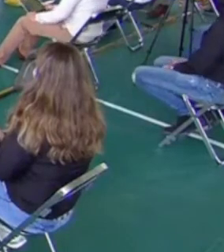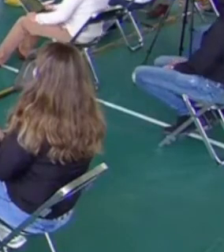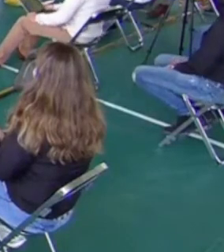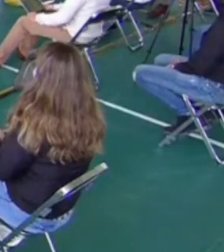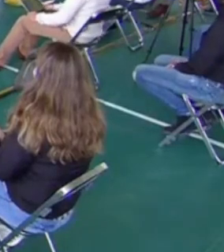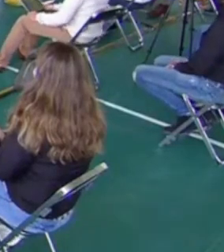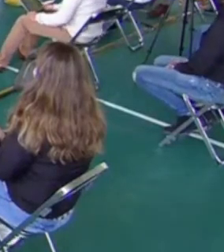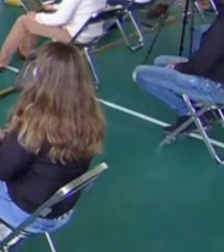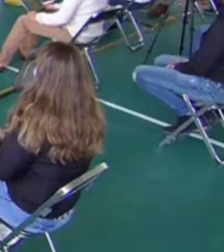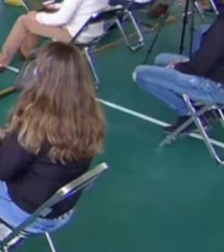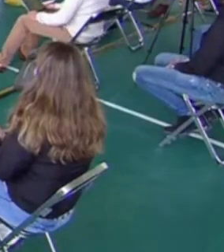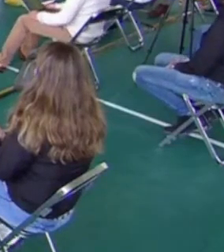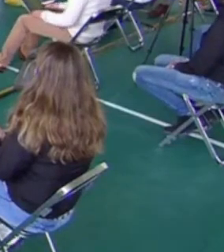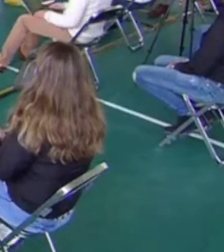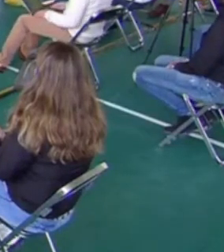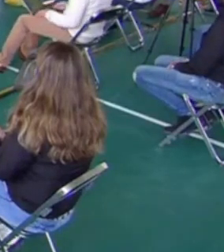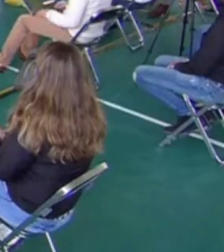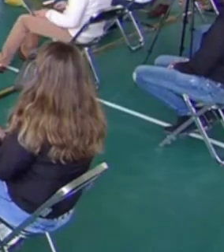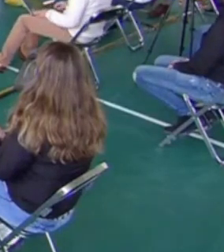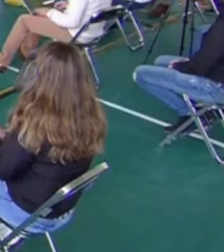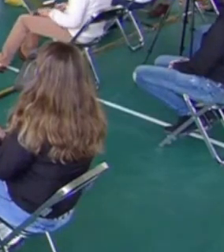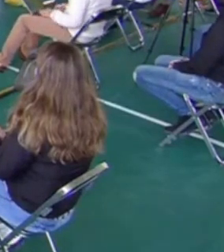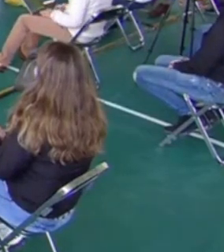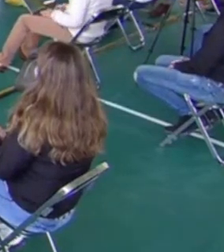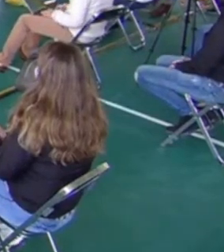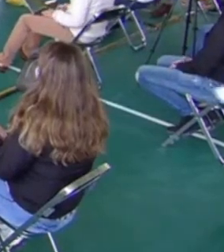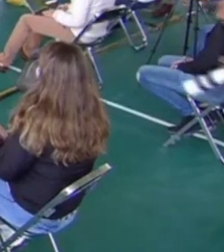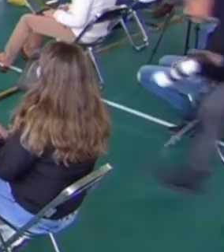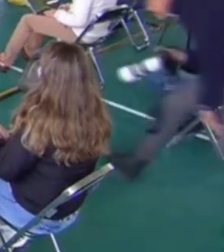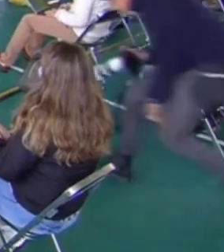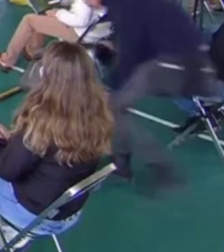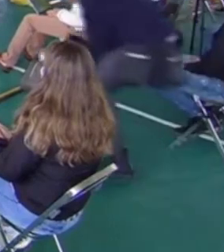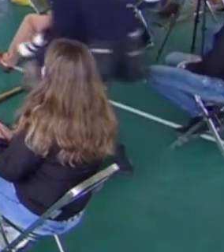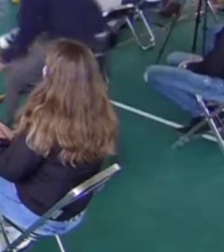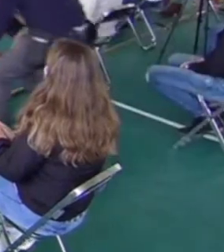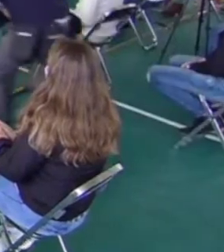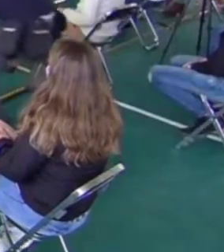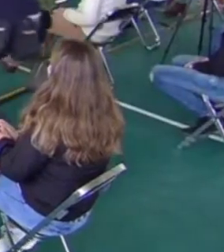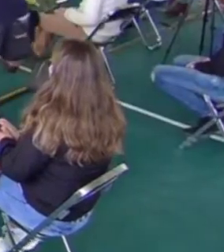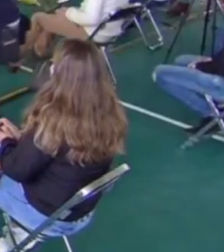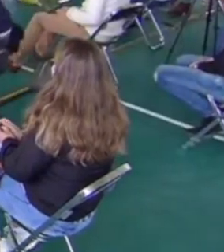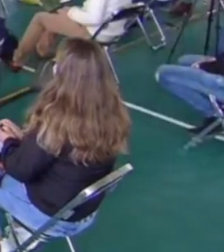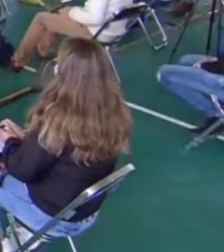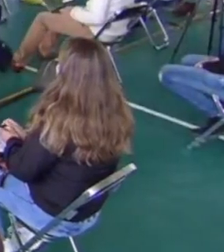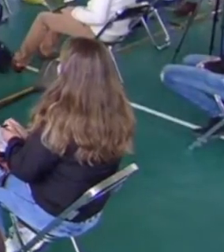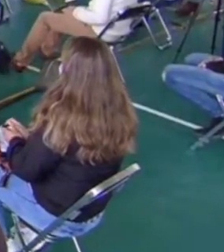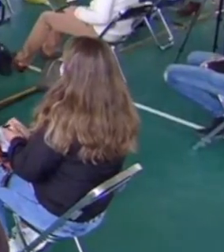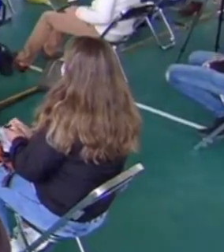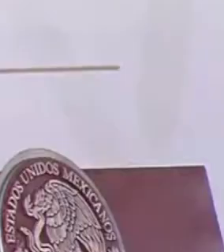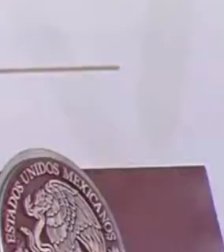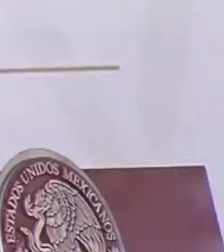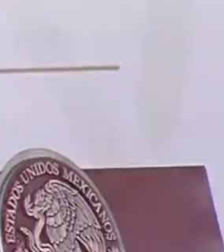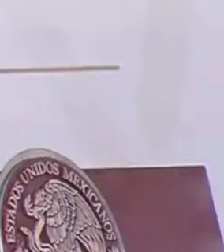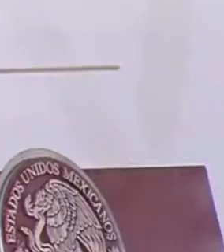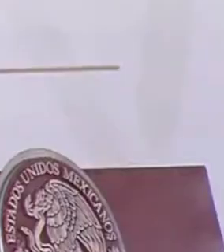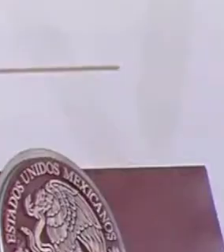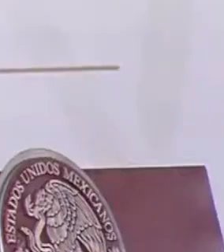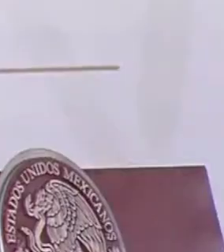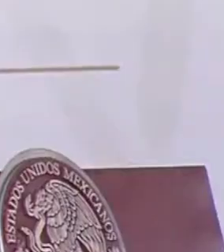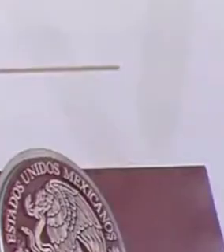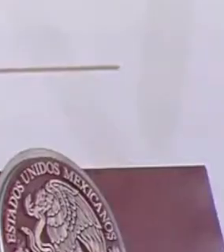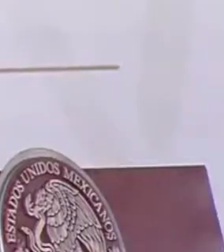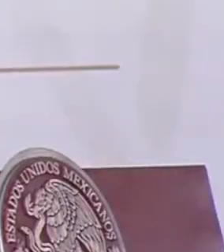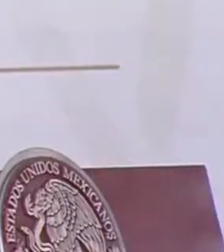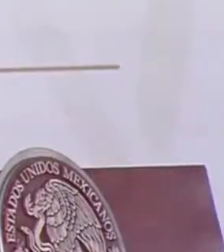Ya estamos atendiendo el problema que se le ha planteado, señor presidente. Hemos ya interpuesto acciones